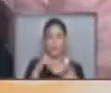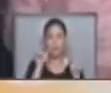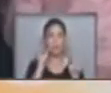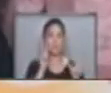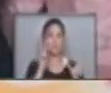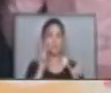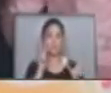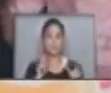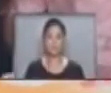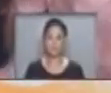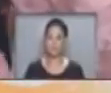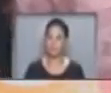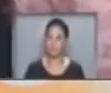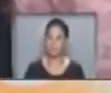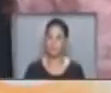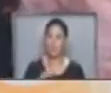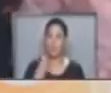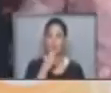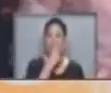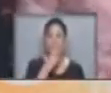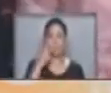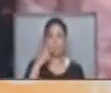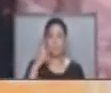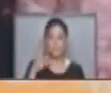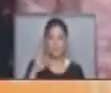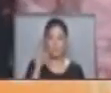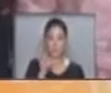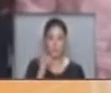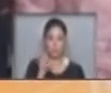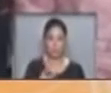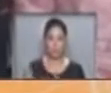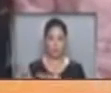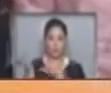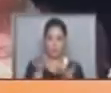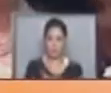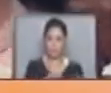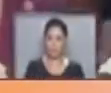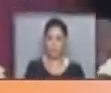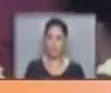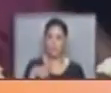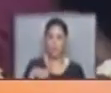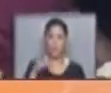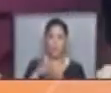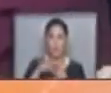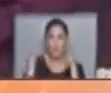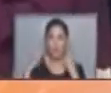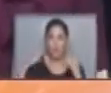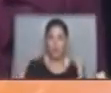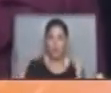y depende también de la tradición de cada estado. La corona holandesa se caracterizó siempre por ser una